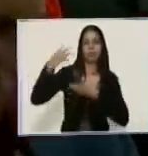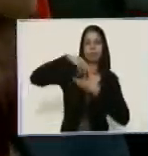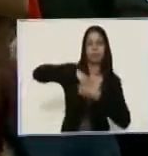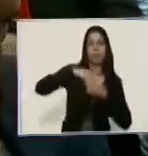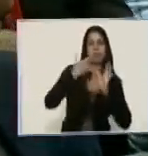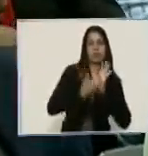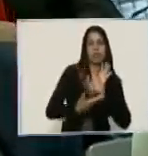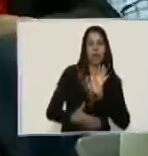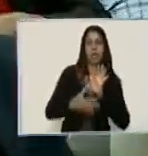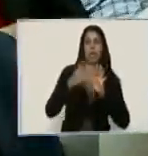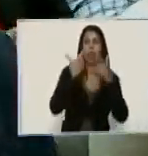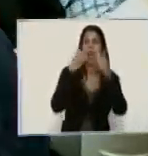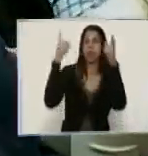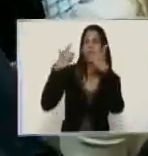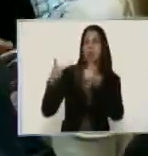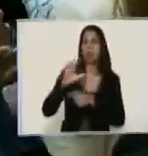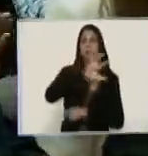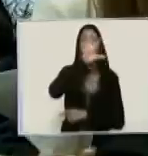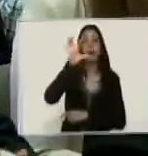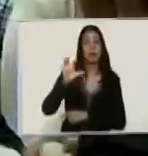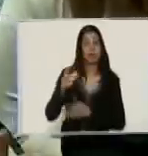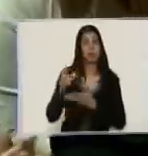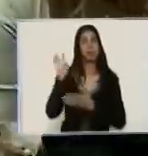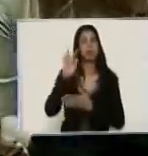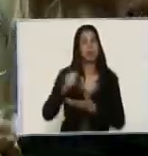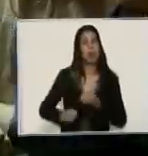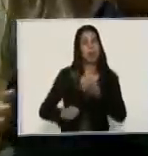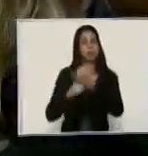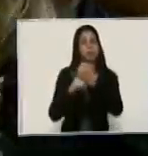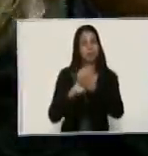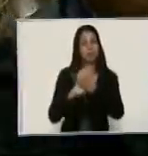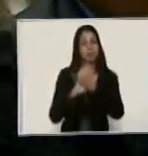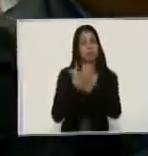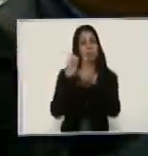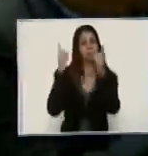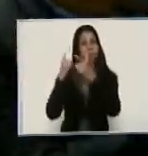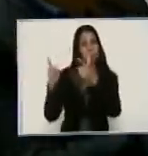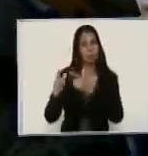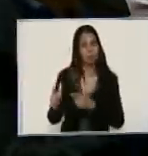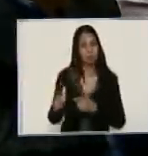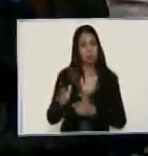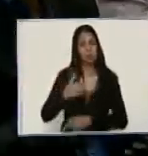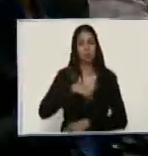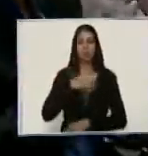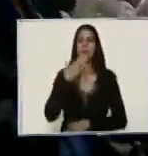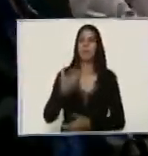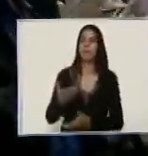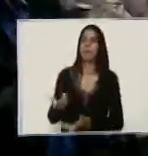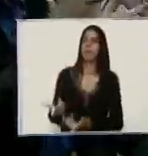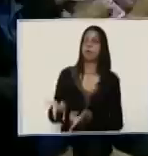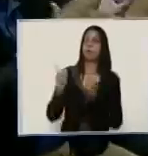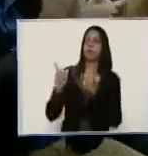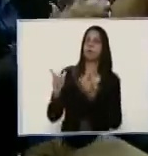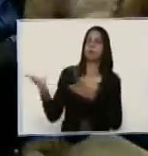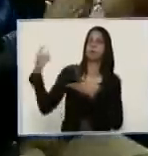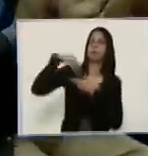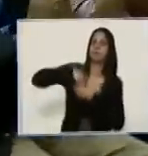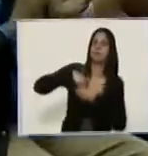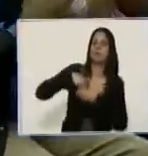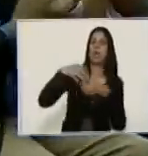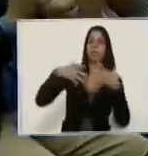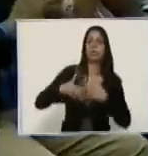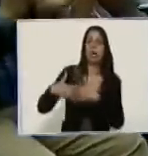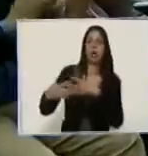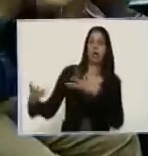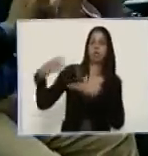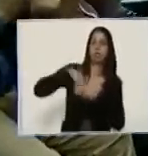naciones. Por lo tanto, no vamos a permitir que efectivamente el imperialismo